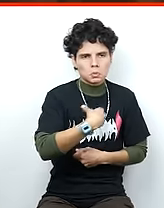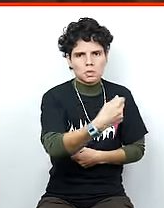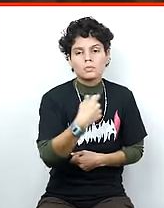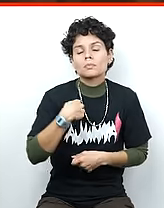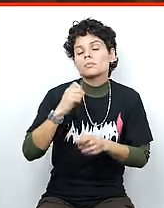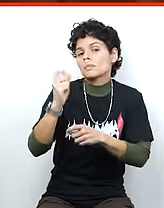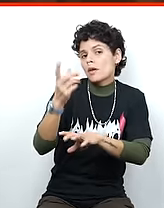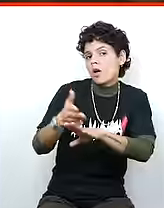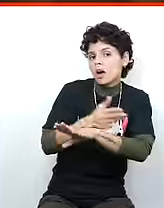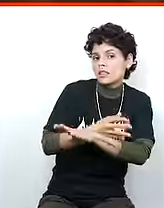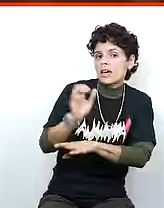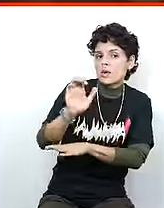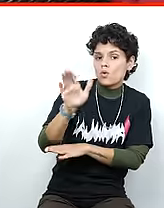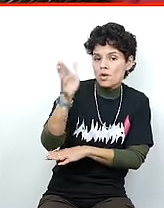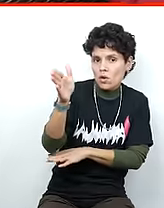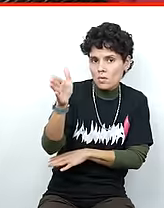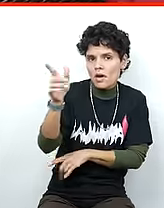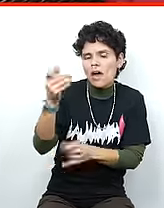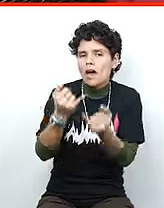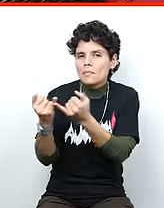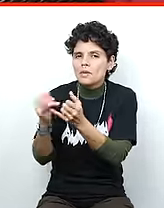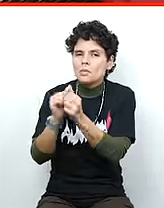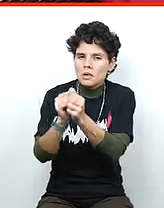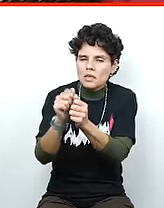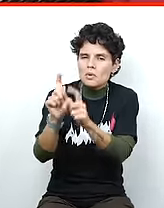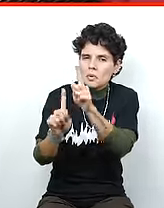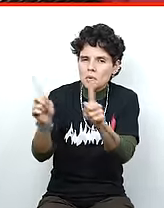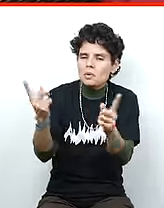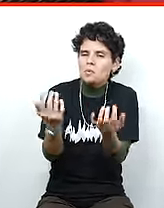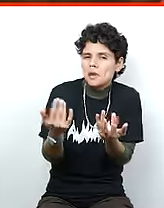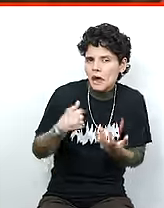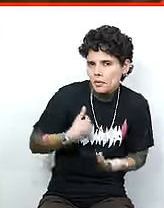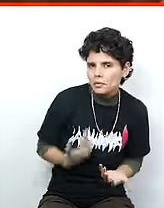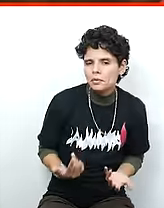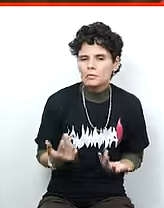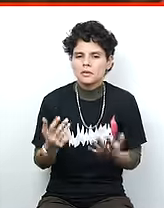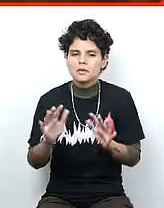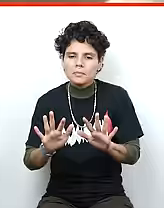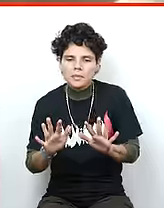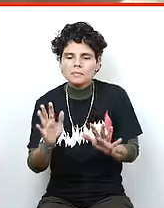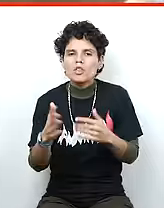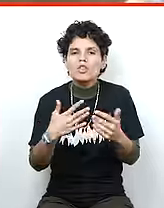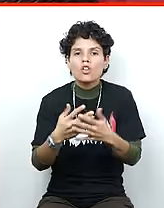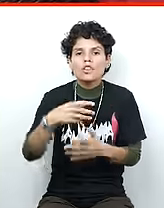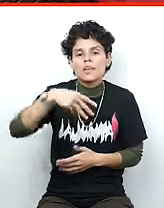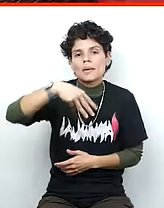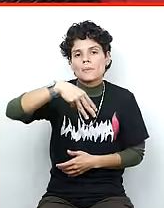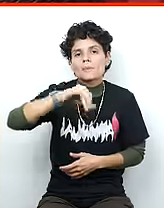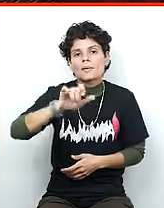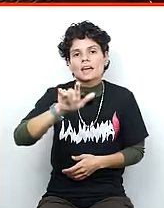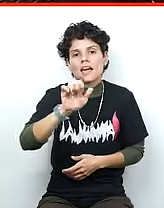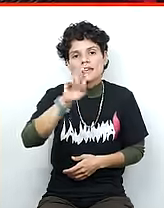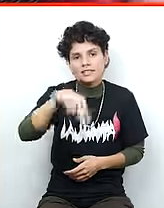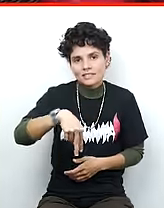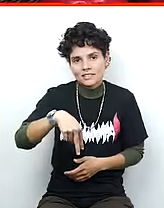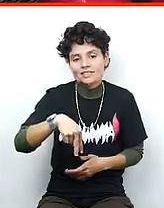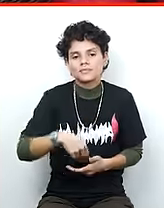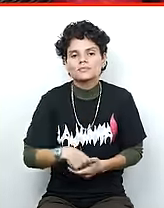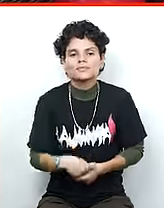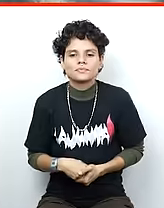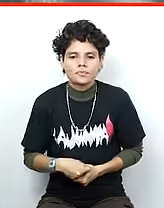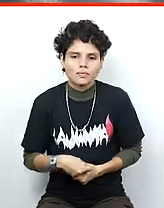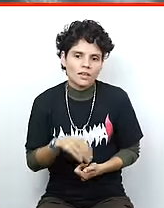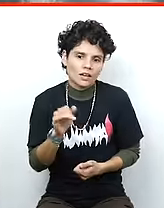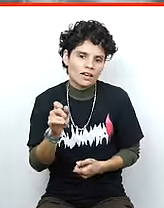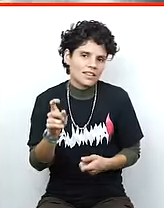por Europa. ¿Y te iba a Europa con quién? Con unos amigos, tenía compañeros allá que me estaban esperando. ¿Dónde estaban esos locos? En Milán. ¿En Milán? Sí, yo. ¿Otro corte? Sí,